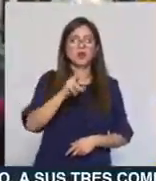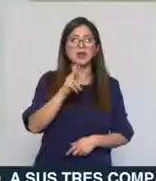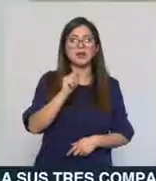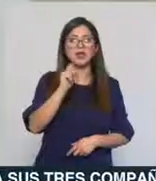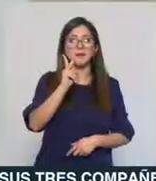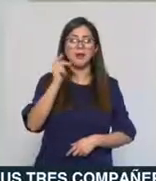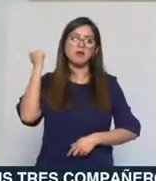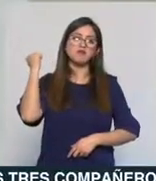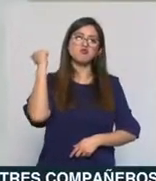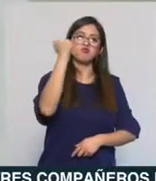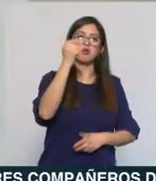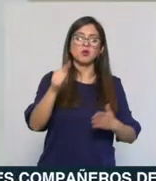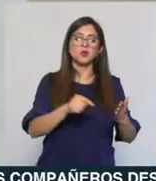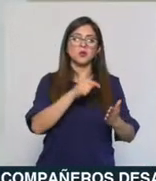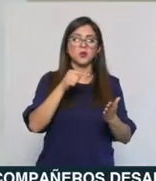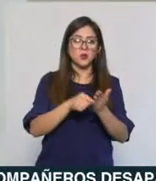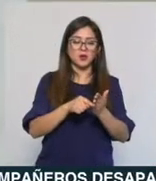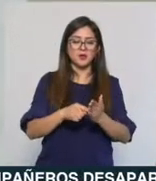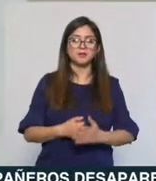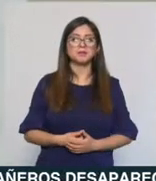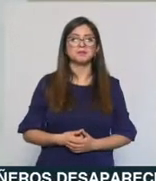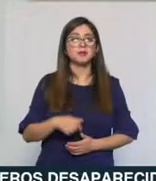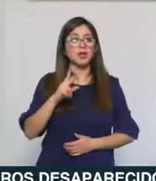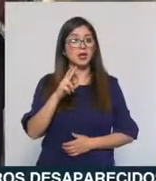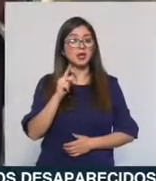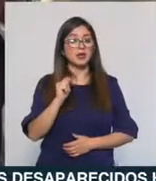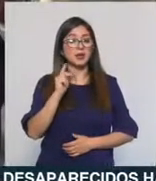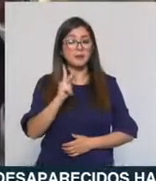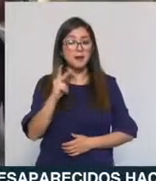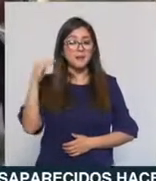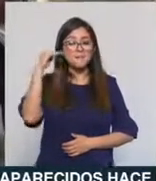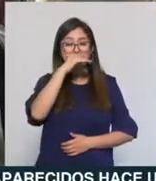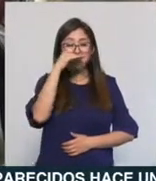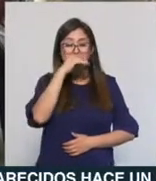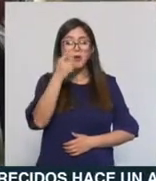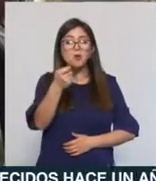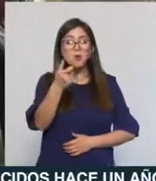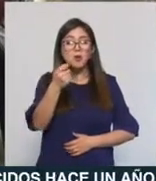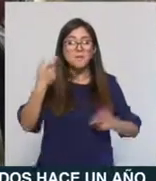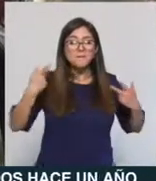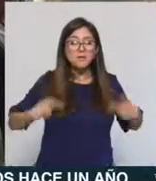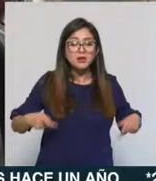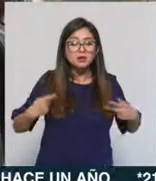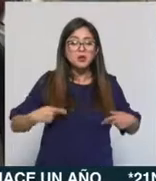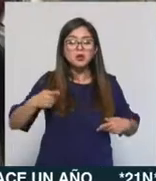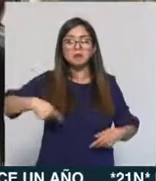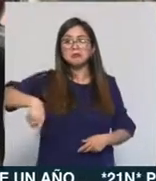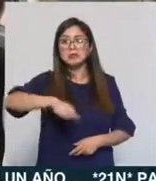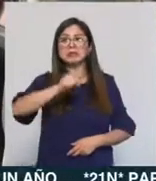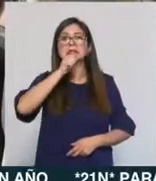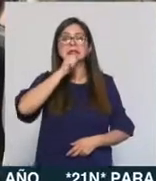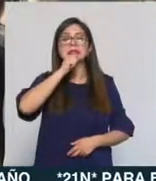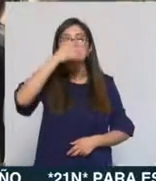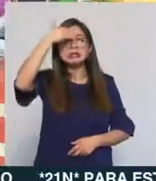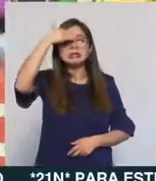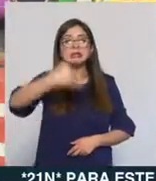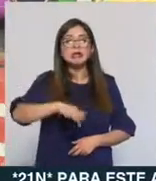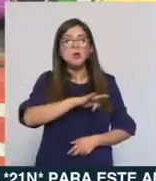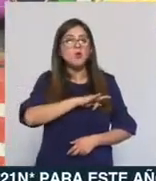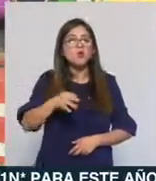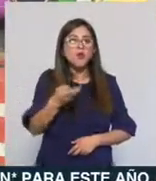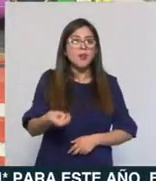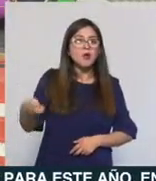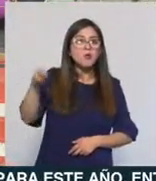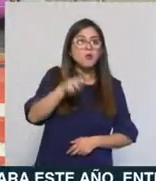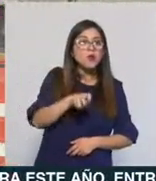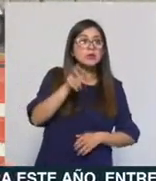destino. A pesar de que el servicio es gratuito, hubo poca afluencia. La gente desconocía esta opción de transporte. Al